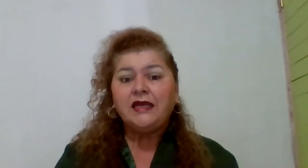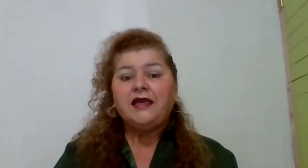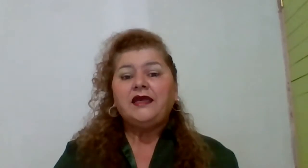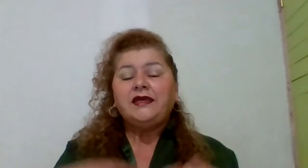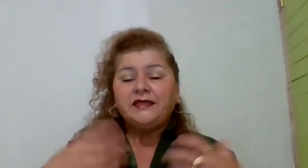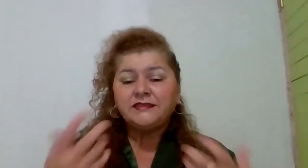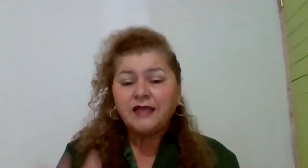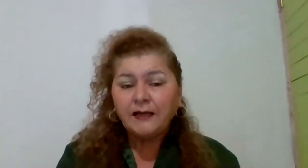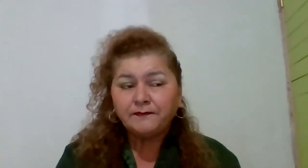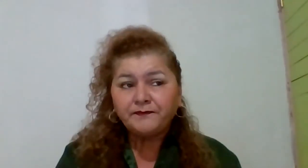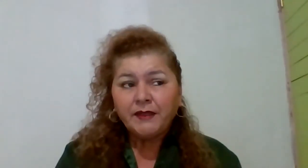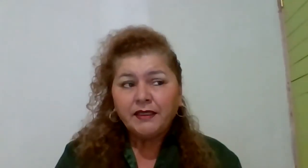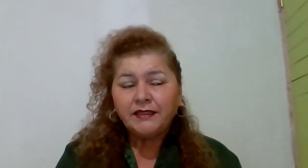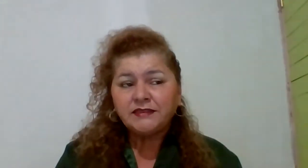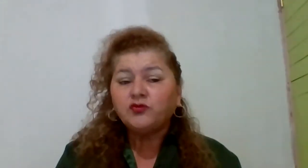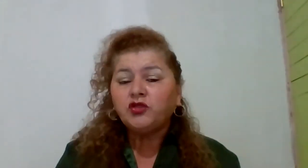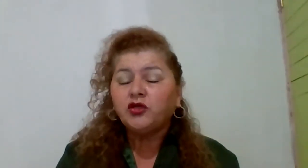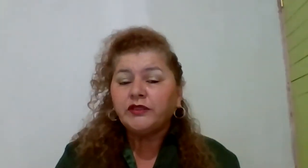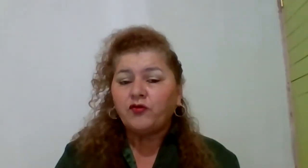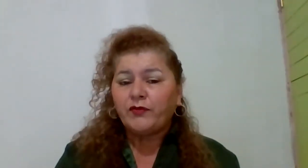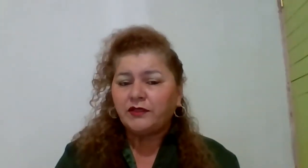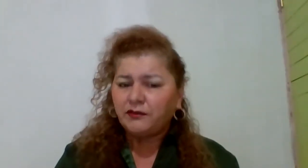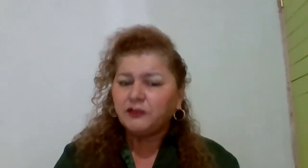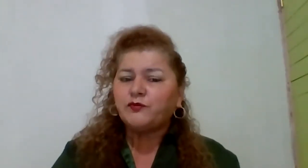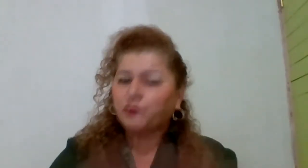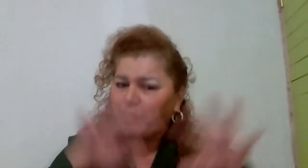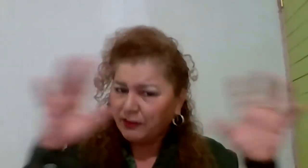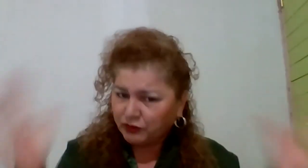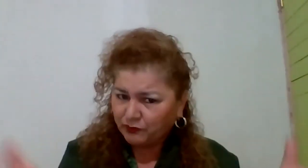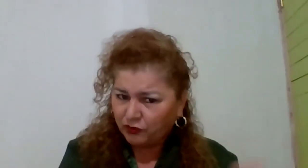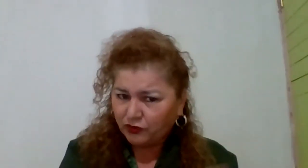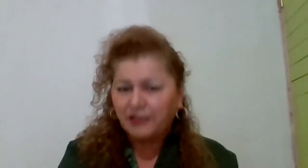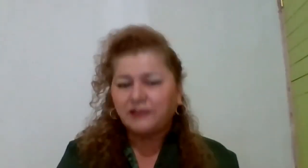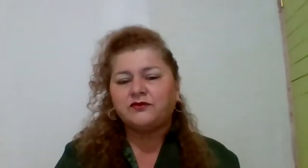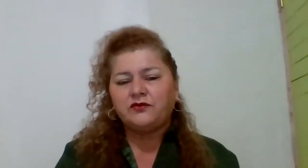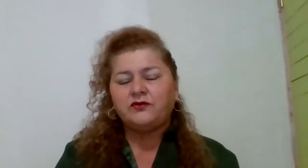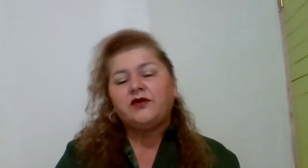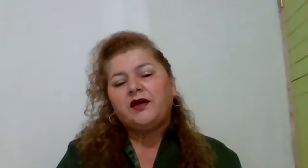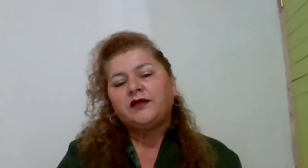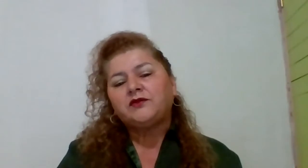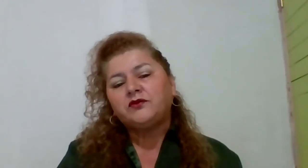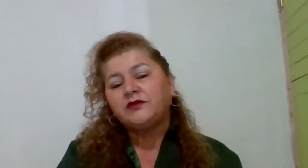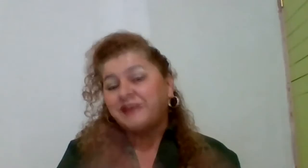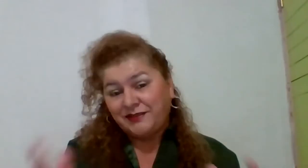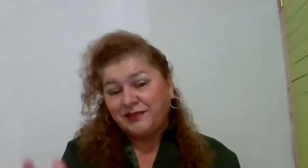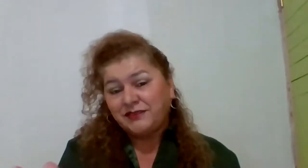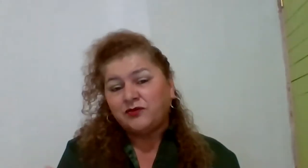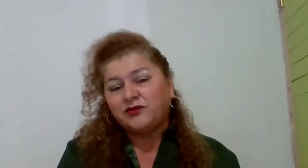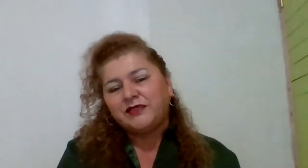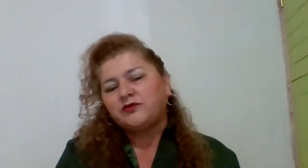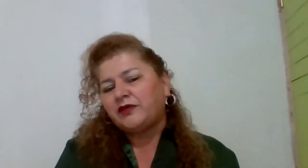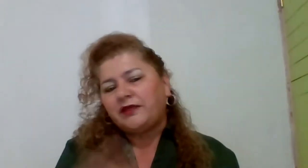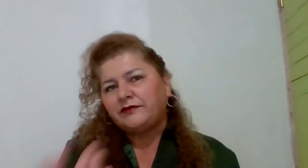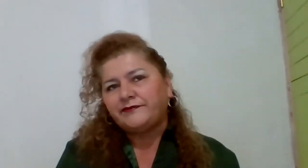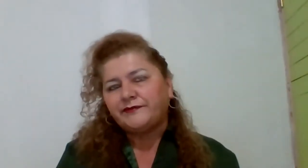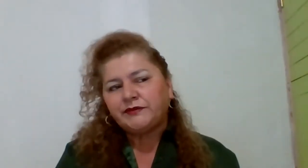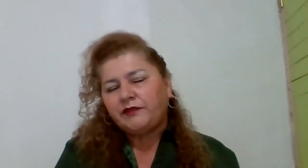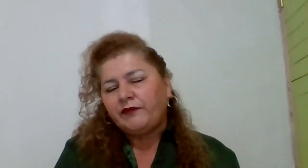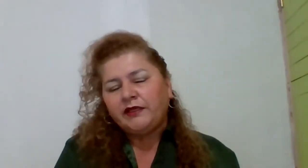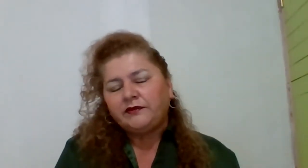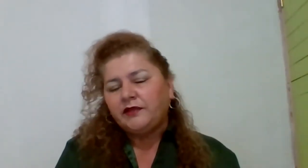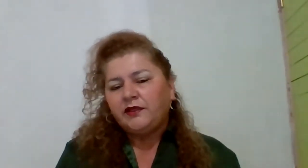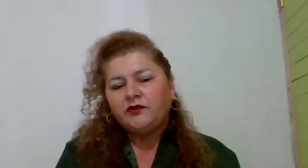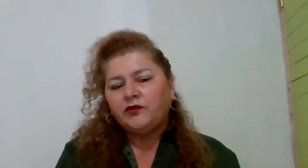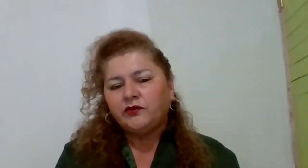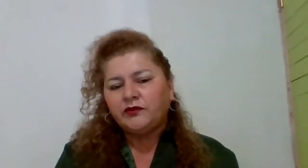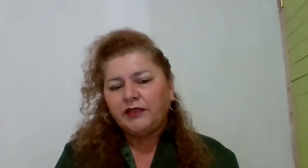que esa unión de cooperativas pues podamos involucrar a todo este contexto que si